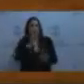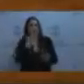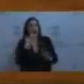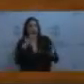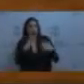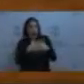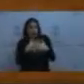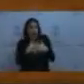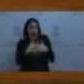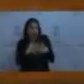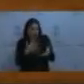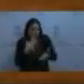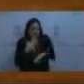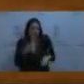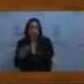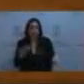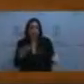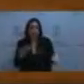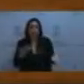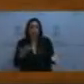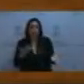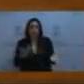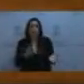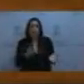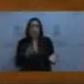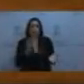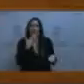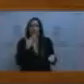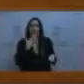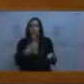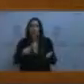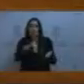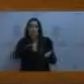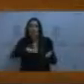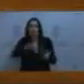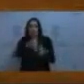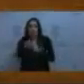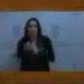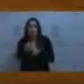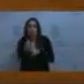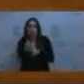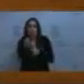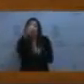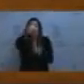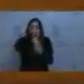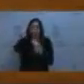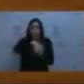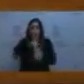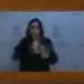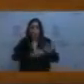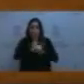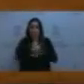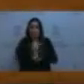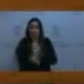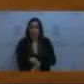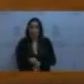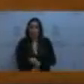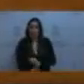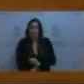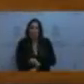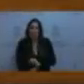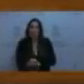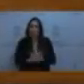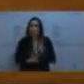ir más lejos, Saliencia, Arbellales y Landriga no están en dicho órgano de gestión. A mí que me lo expliquen. La obsoleta ley